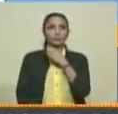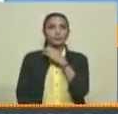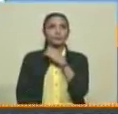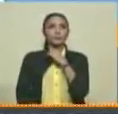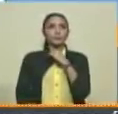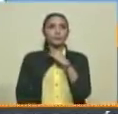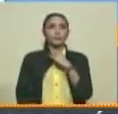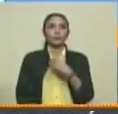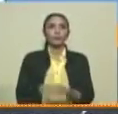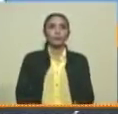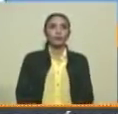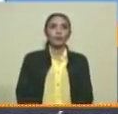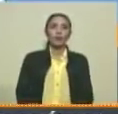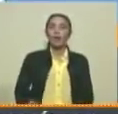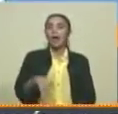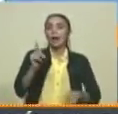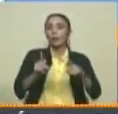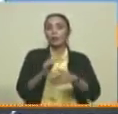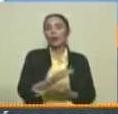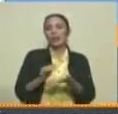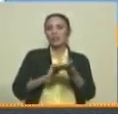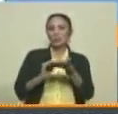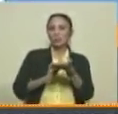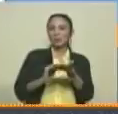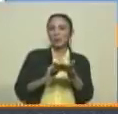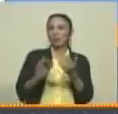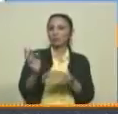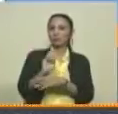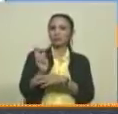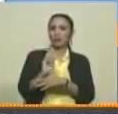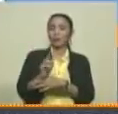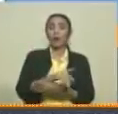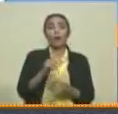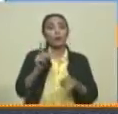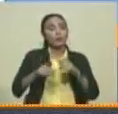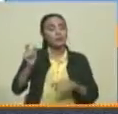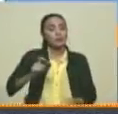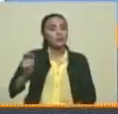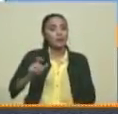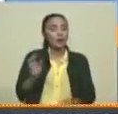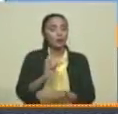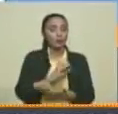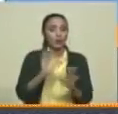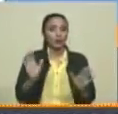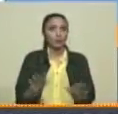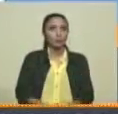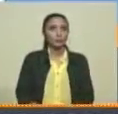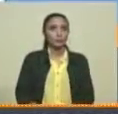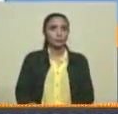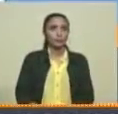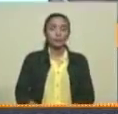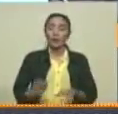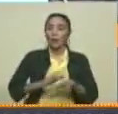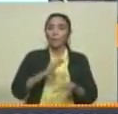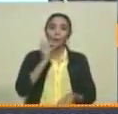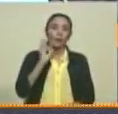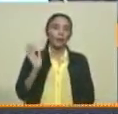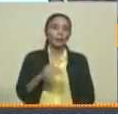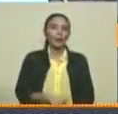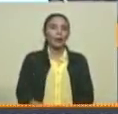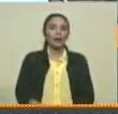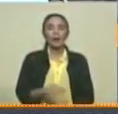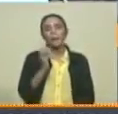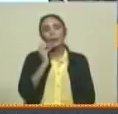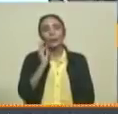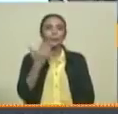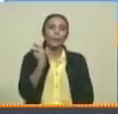que algunos llaman paños calientes. A veces es necesario, porque si tú tienes una fiebre fuerte, te pones un